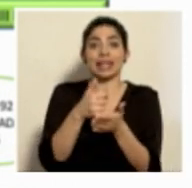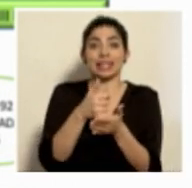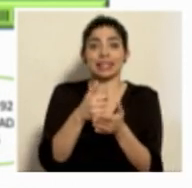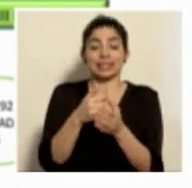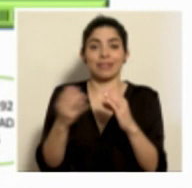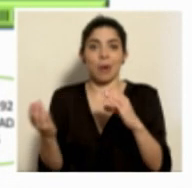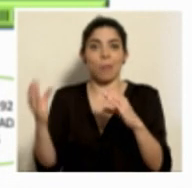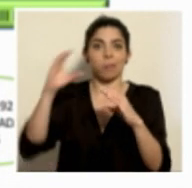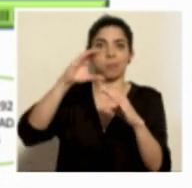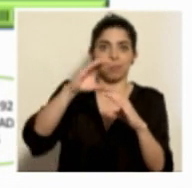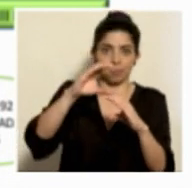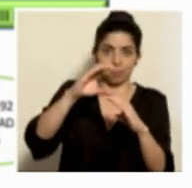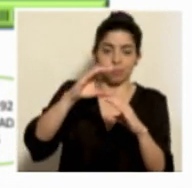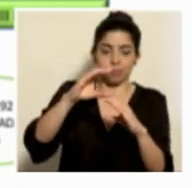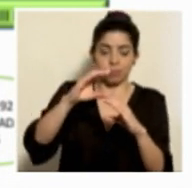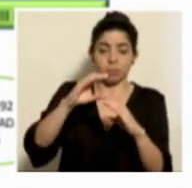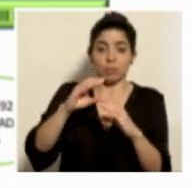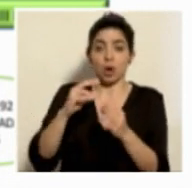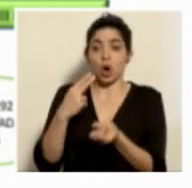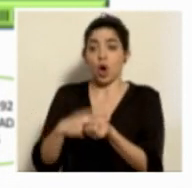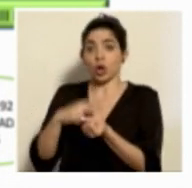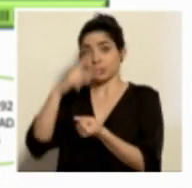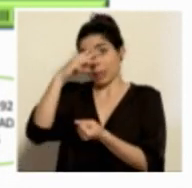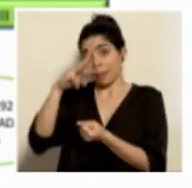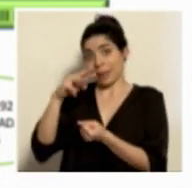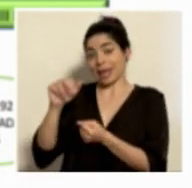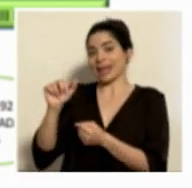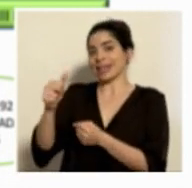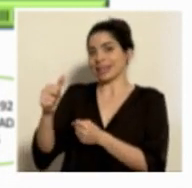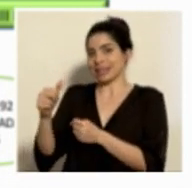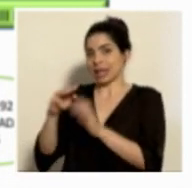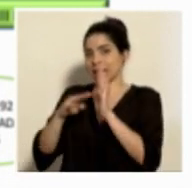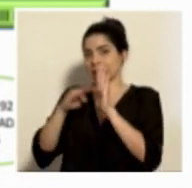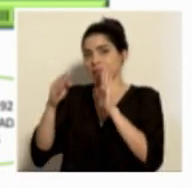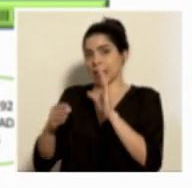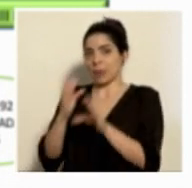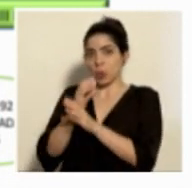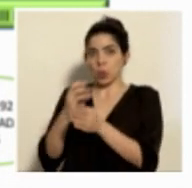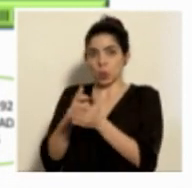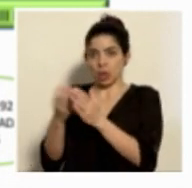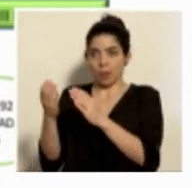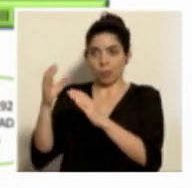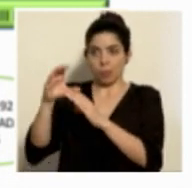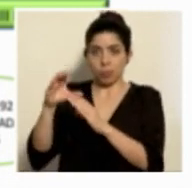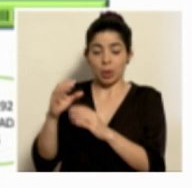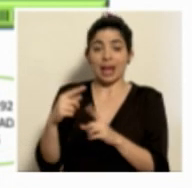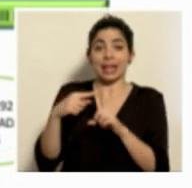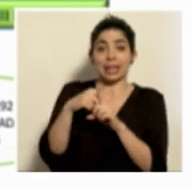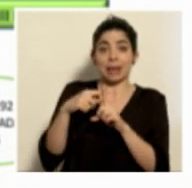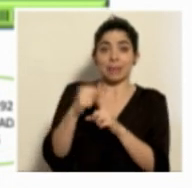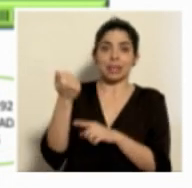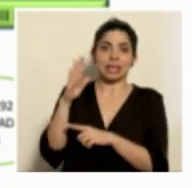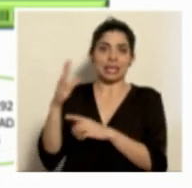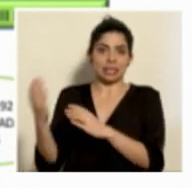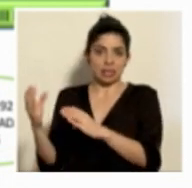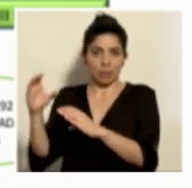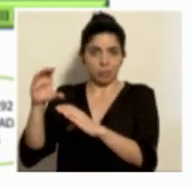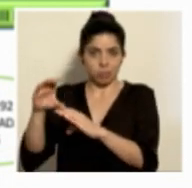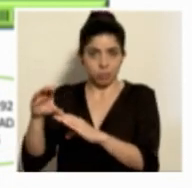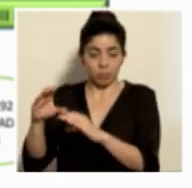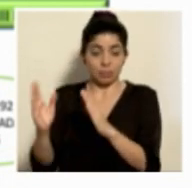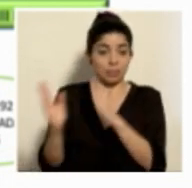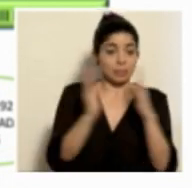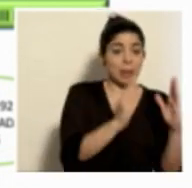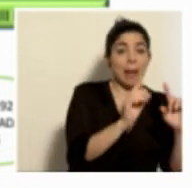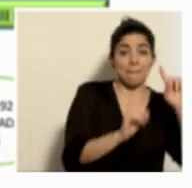adicionales. Y en el México, 10 camas UCI adicionales y 15 camas moderadas. Ahora, volviendo a la primera